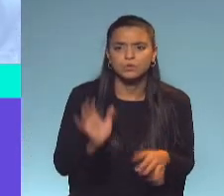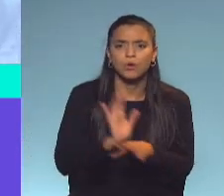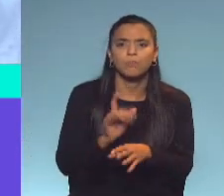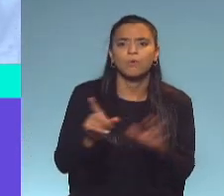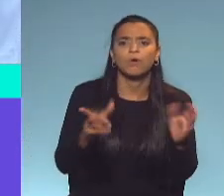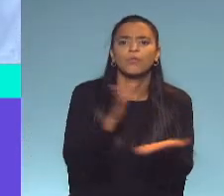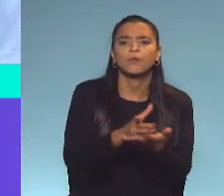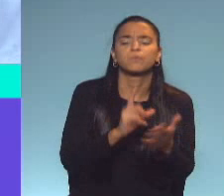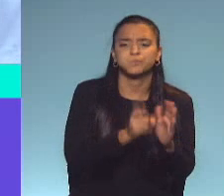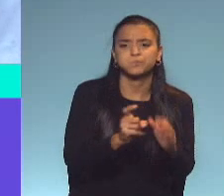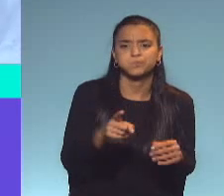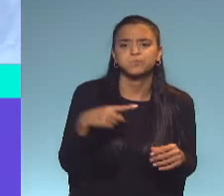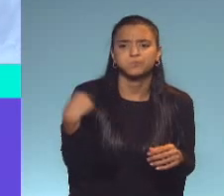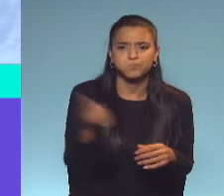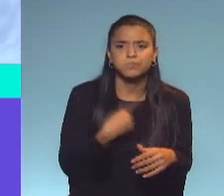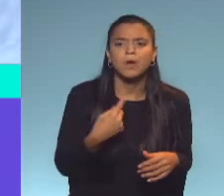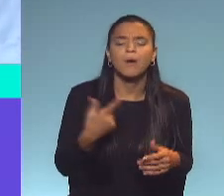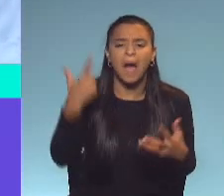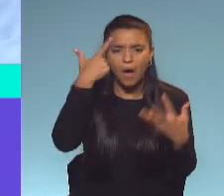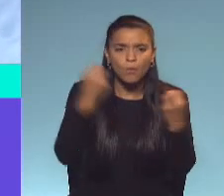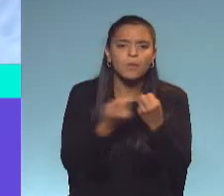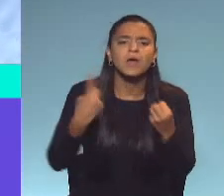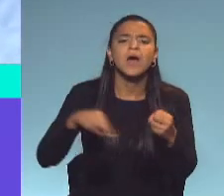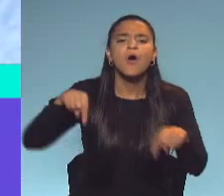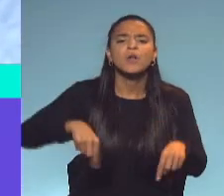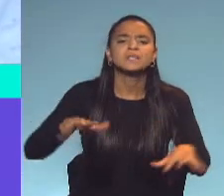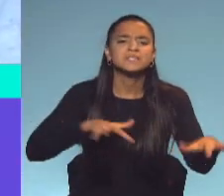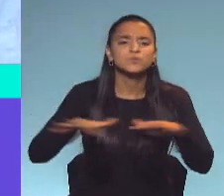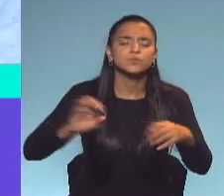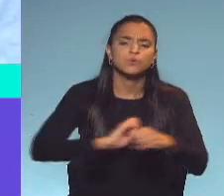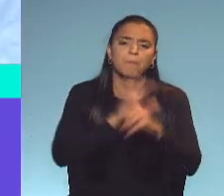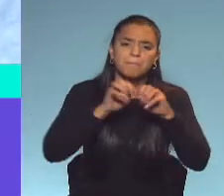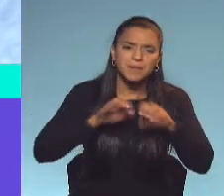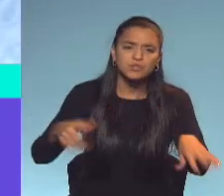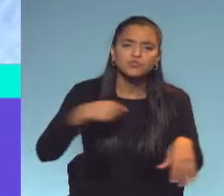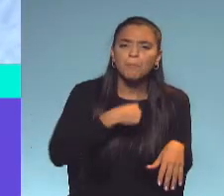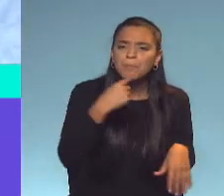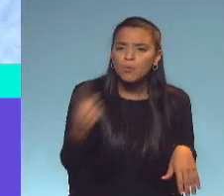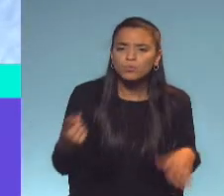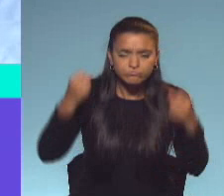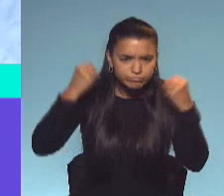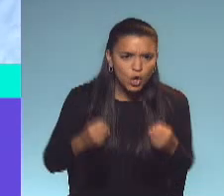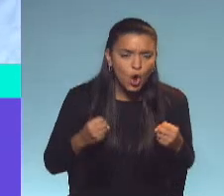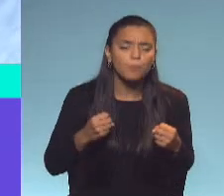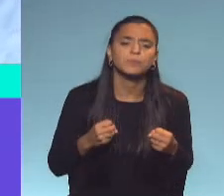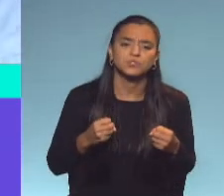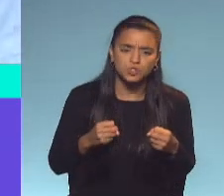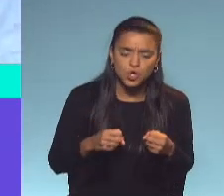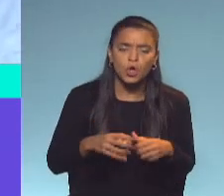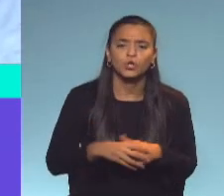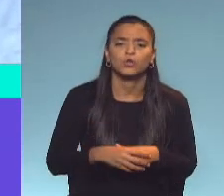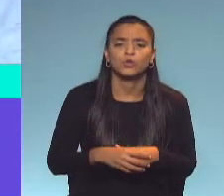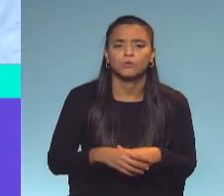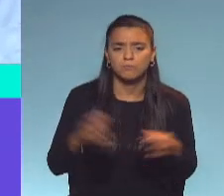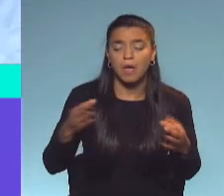vulneración del derecho. No, en eso estamos de acuerdo. Entonces, todos, pero estamos hablando de una situación de pandemia. Yo te estoy preguntando si vos tenés la convicción de que